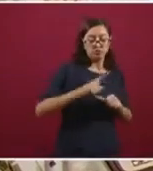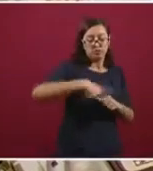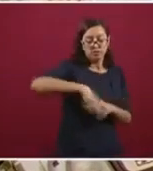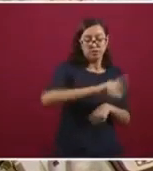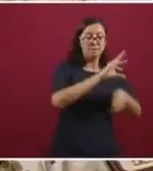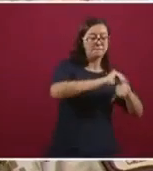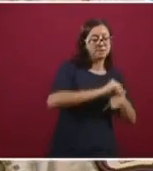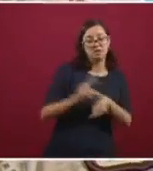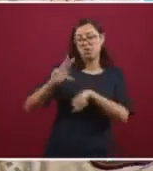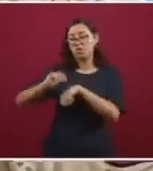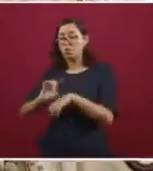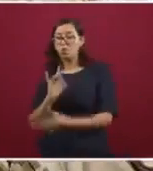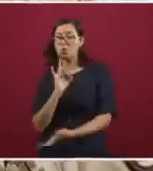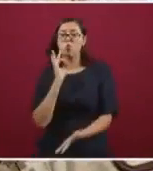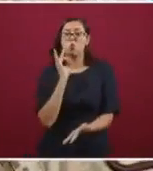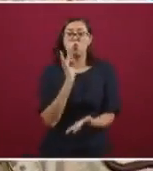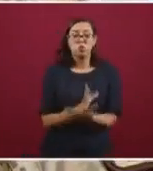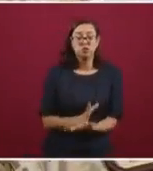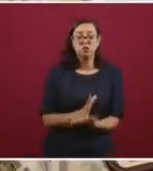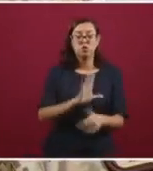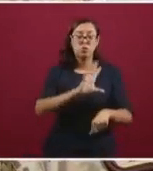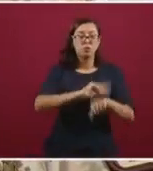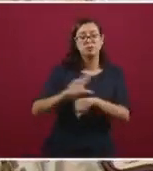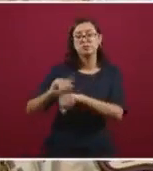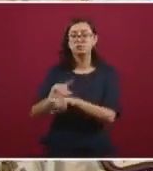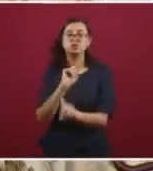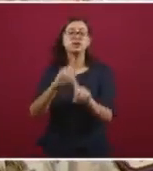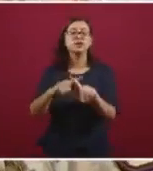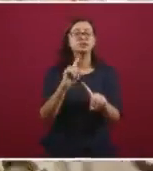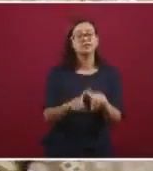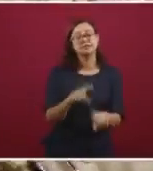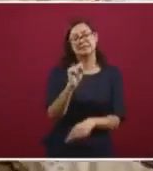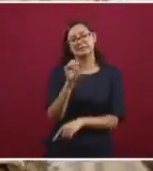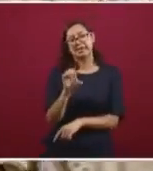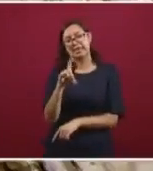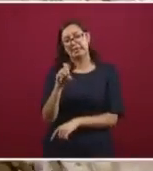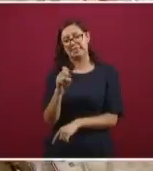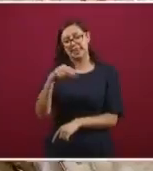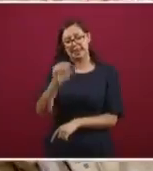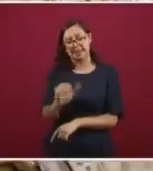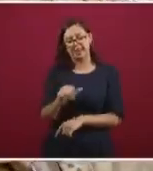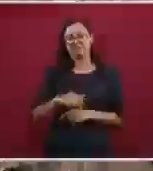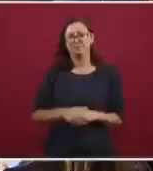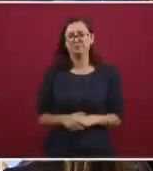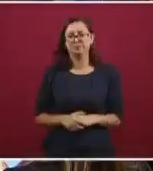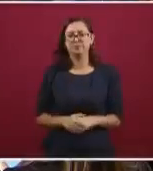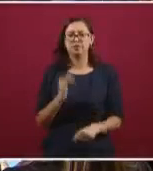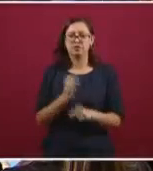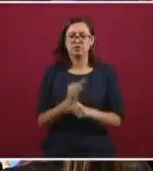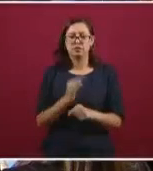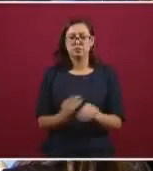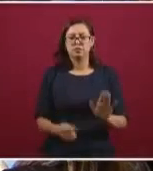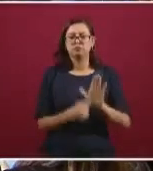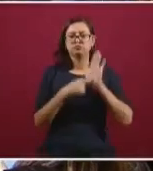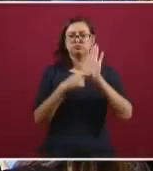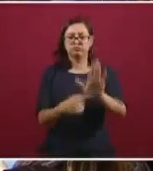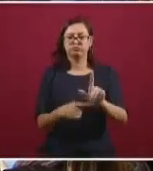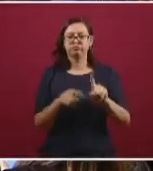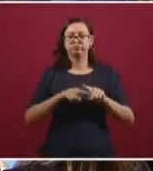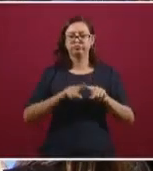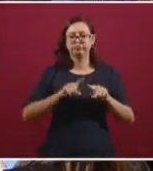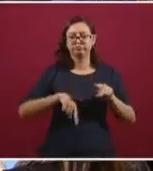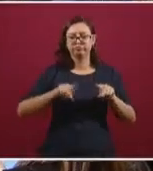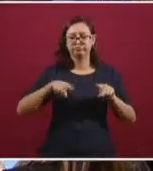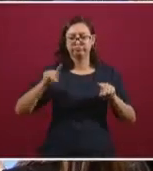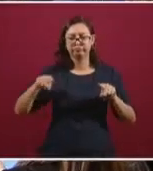armas serán expedidas exclusivamente por la Secretaría de la Defensa. Aquí les vamos a mostrar unas gráficas. Primero,